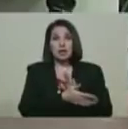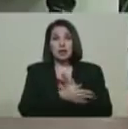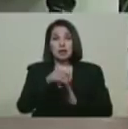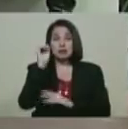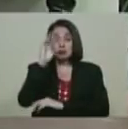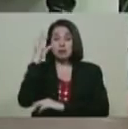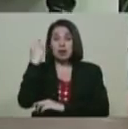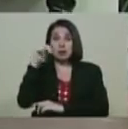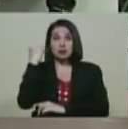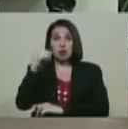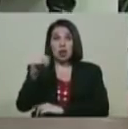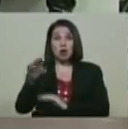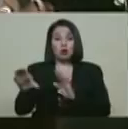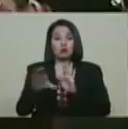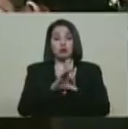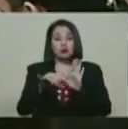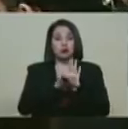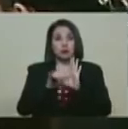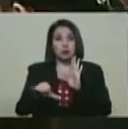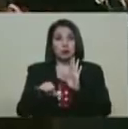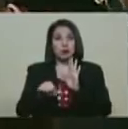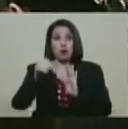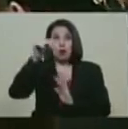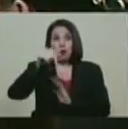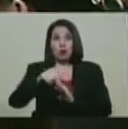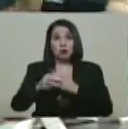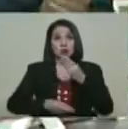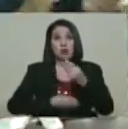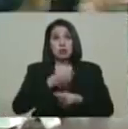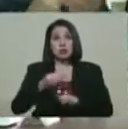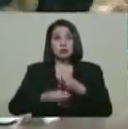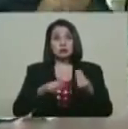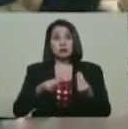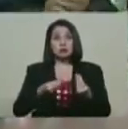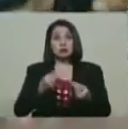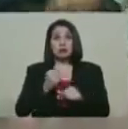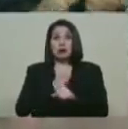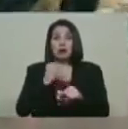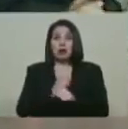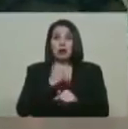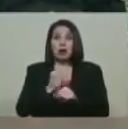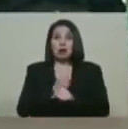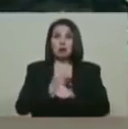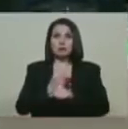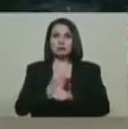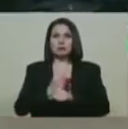Constituyente o se instaló en sesión de trabajo.